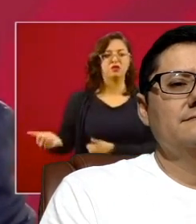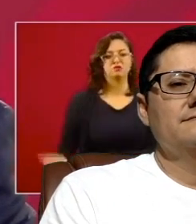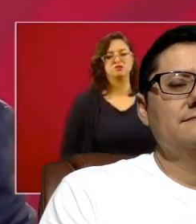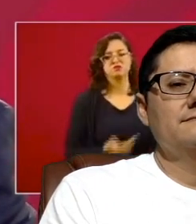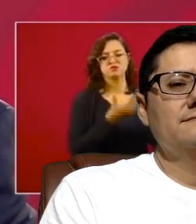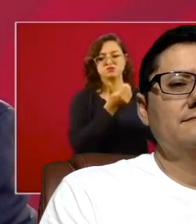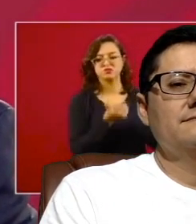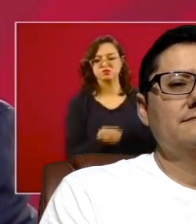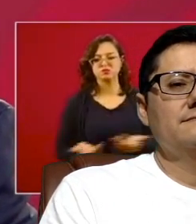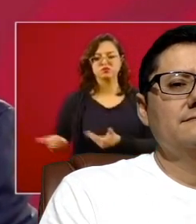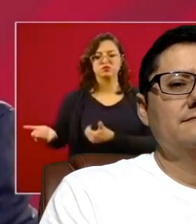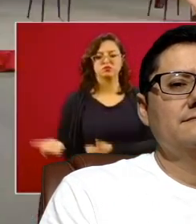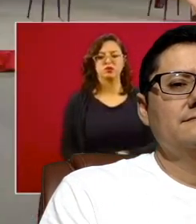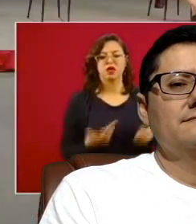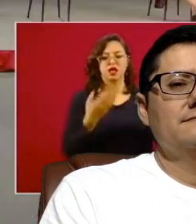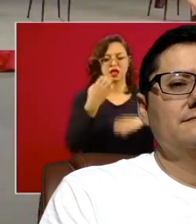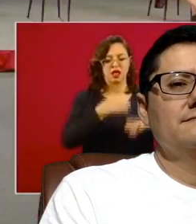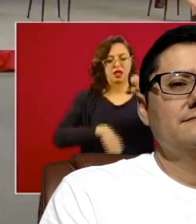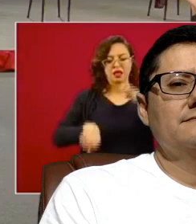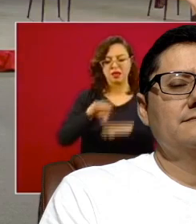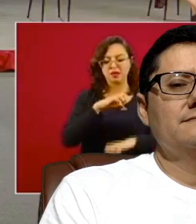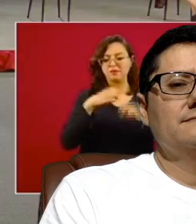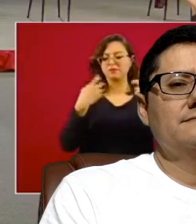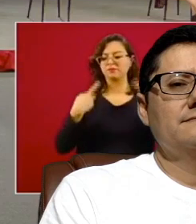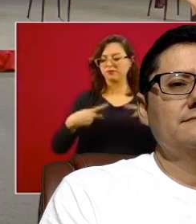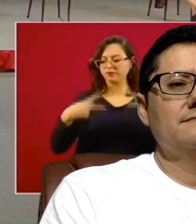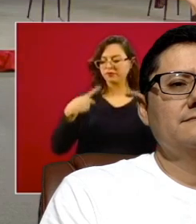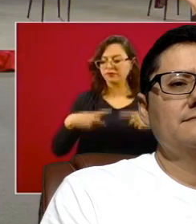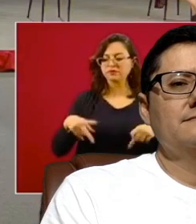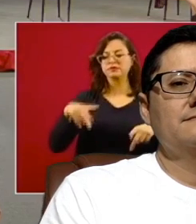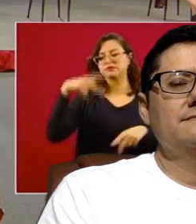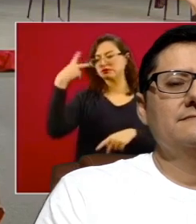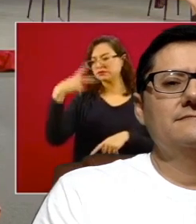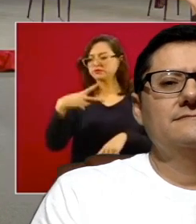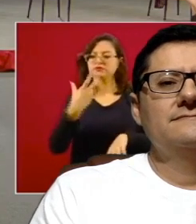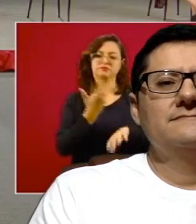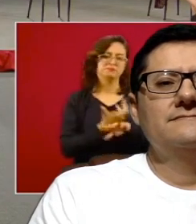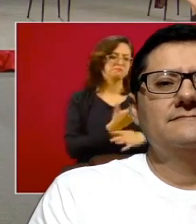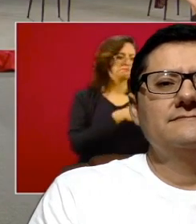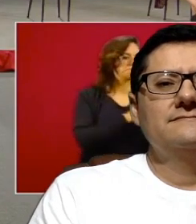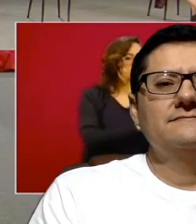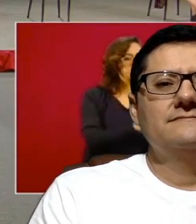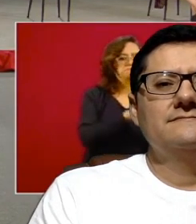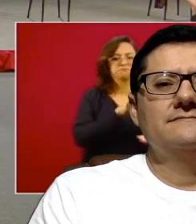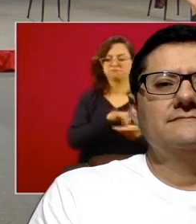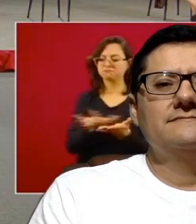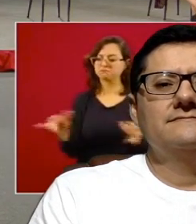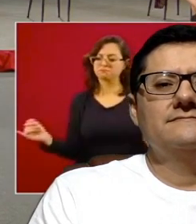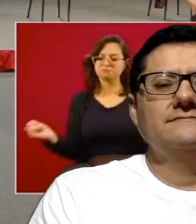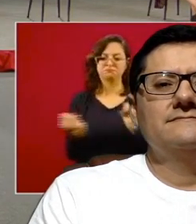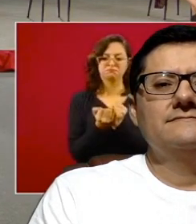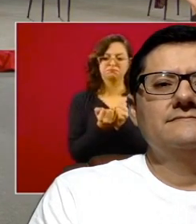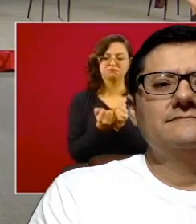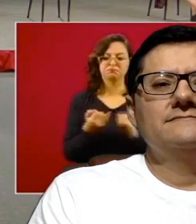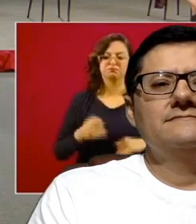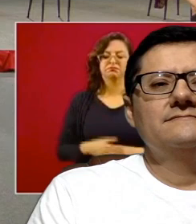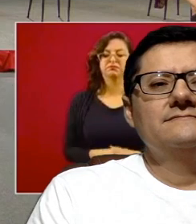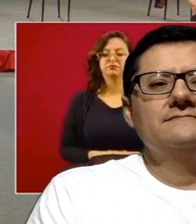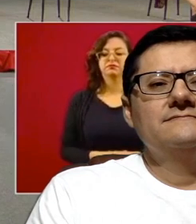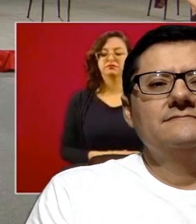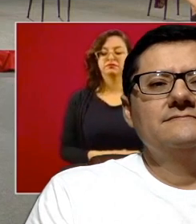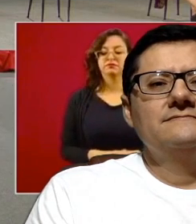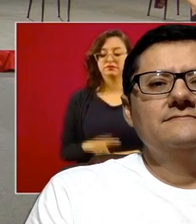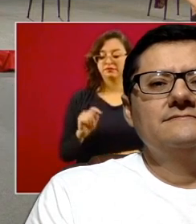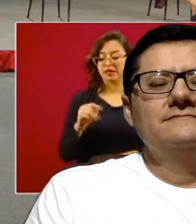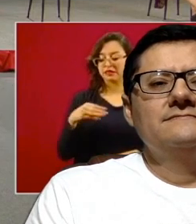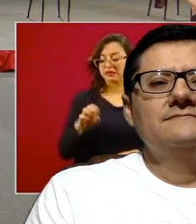apoyando directamente a empresas, empleos y trabajadores mexicanos y estadounidenses. El Tratado de Libre Comercio es el